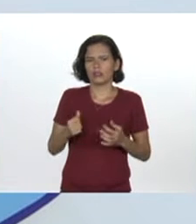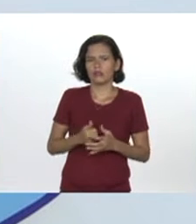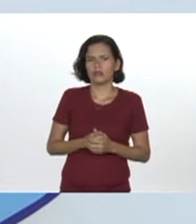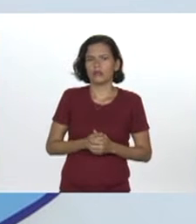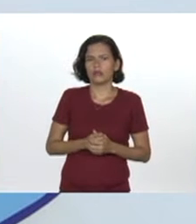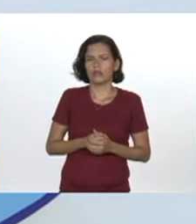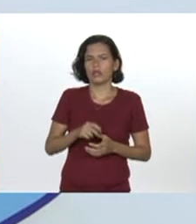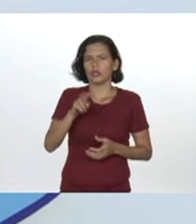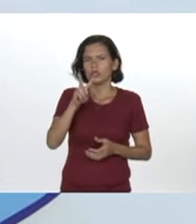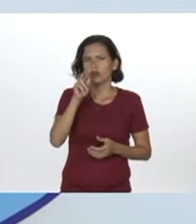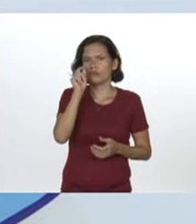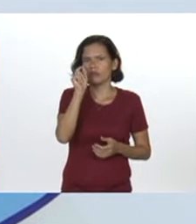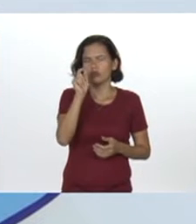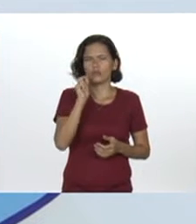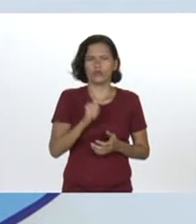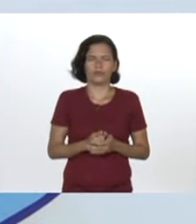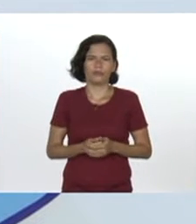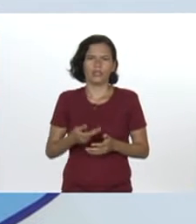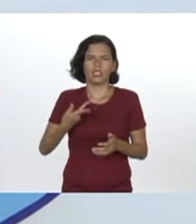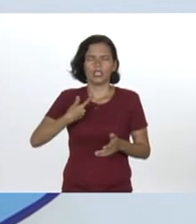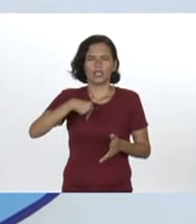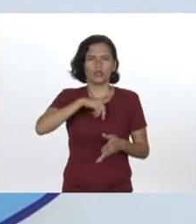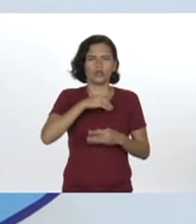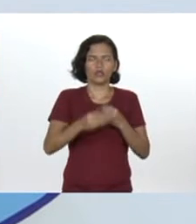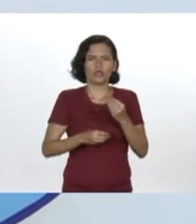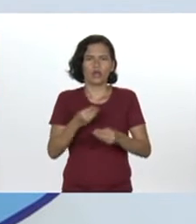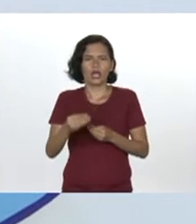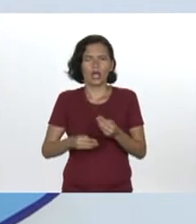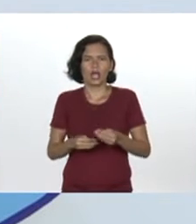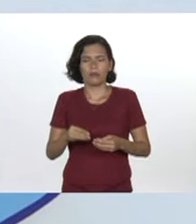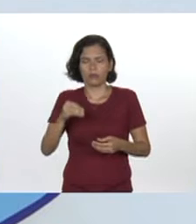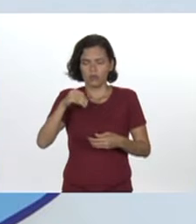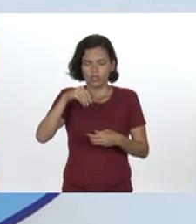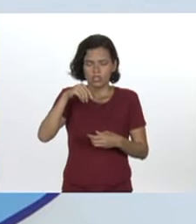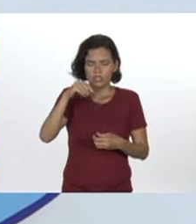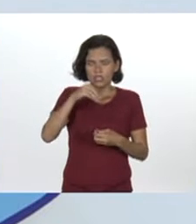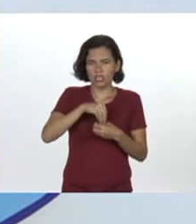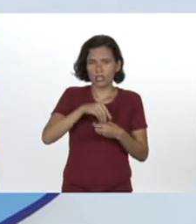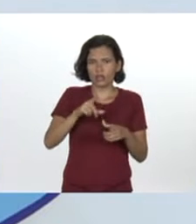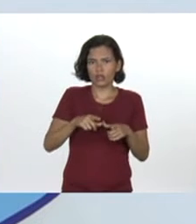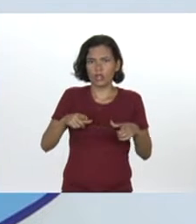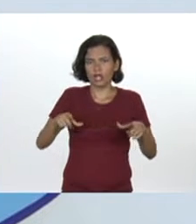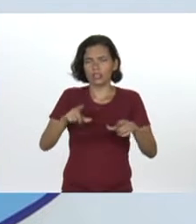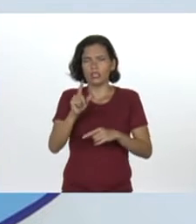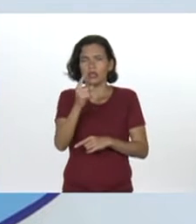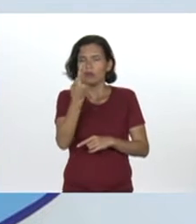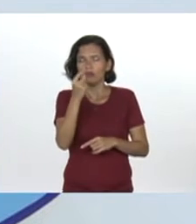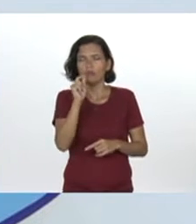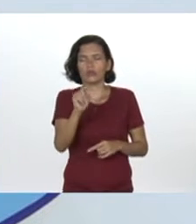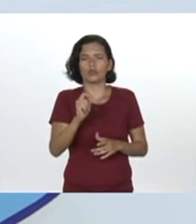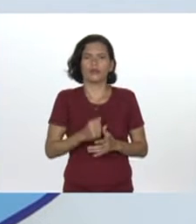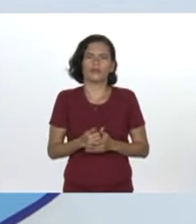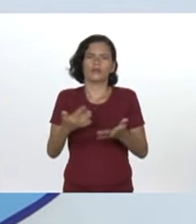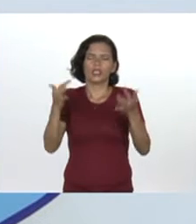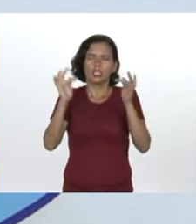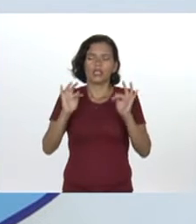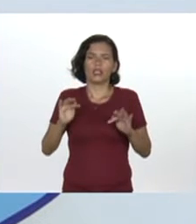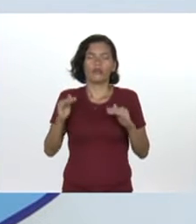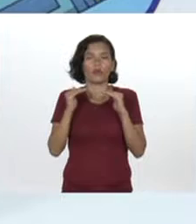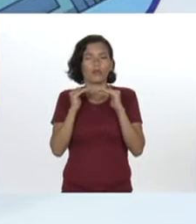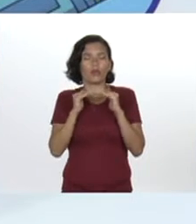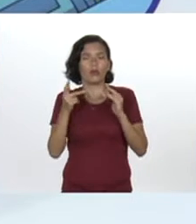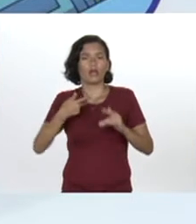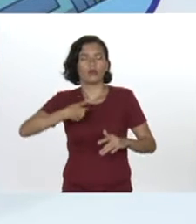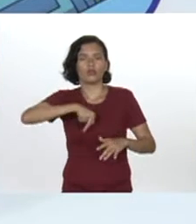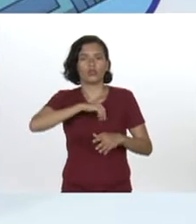marcador con 2 puntos. Y el que nosotros hagamos dentro del área, pues contará con 1 punto. De esta manera, igual es